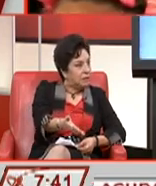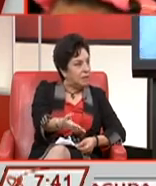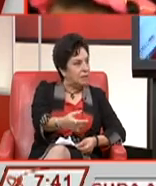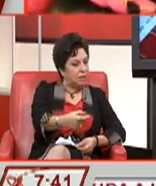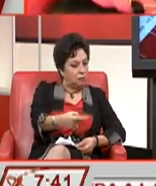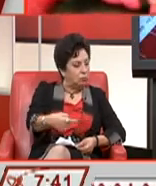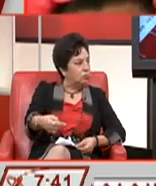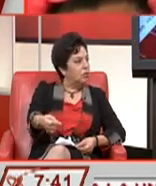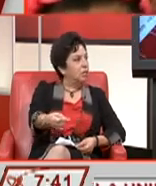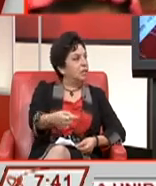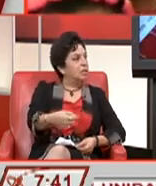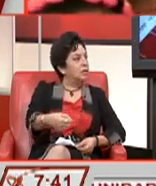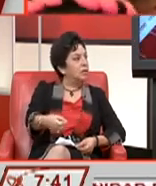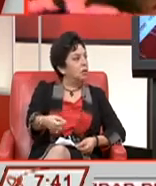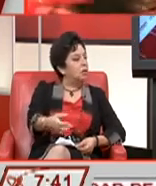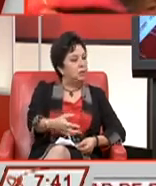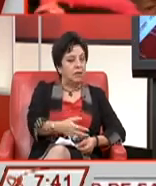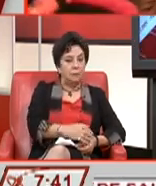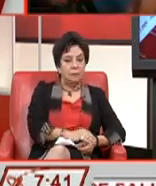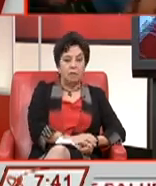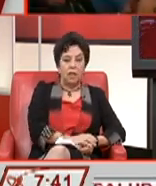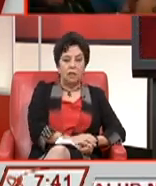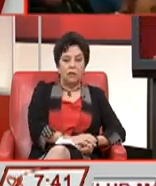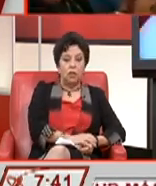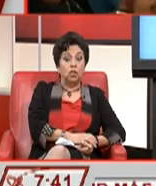hace 15 días de los